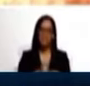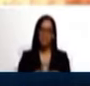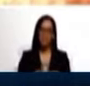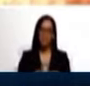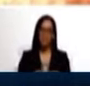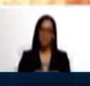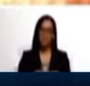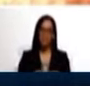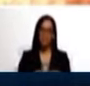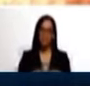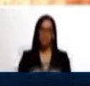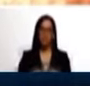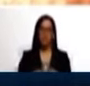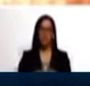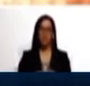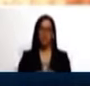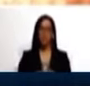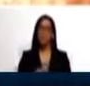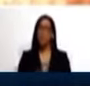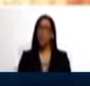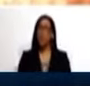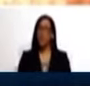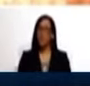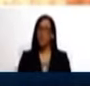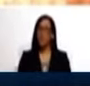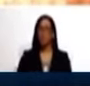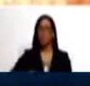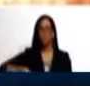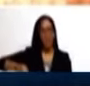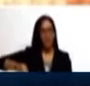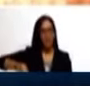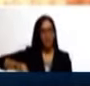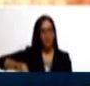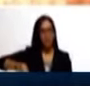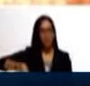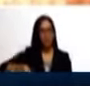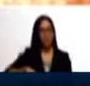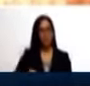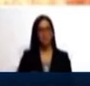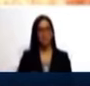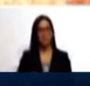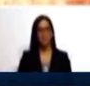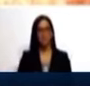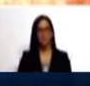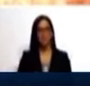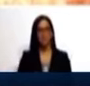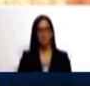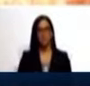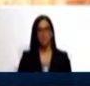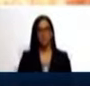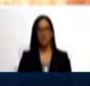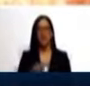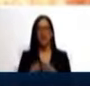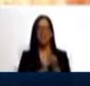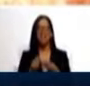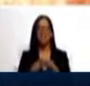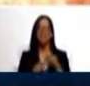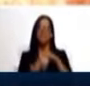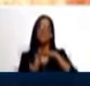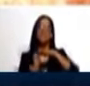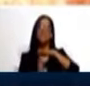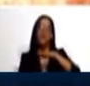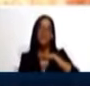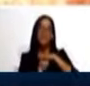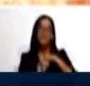erá la clave en los otros casos suramericanos los años 80 y 90 y otros casos